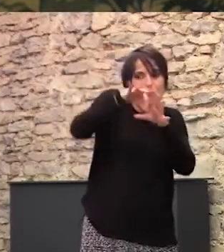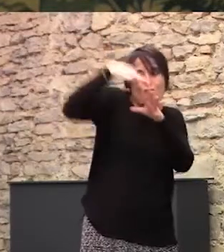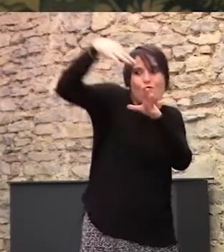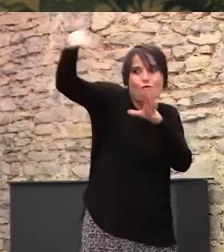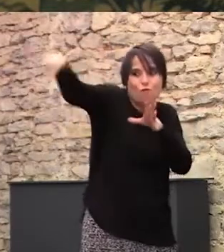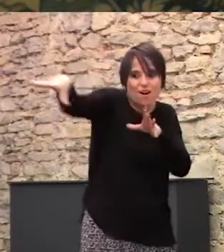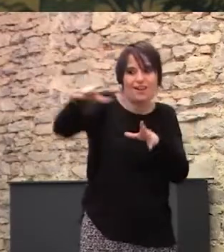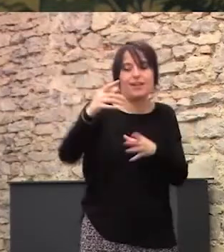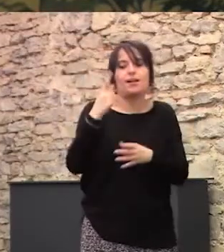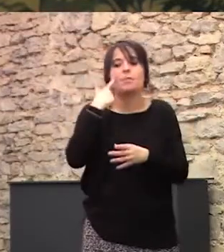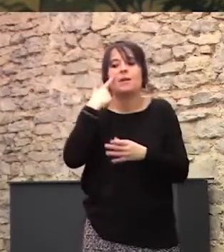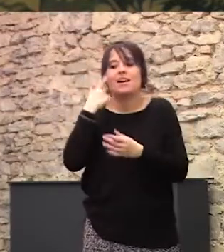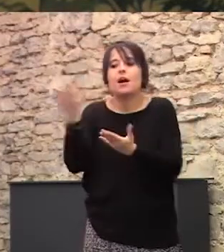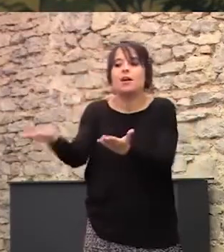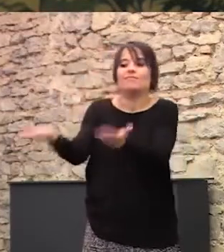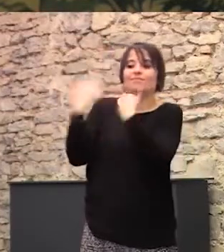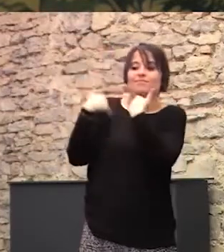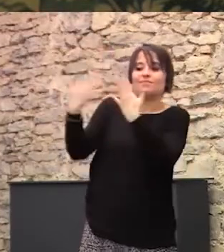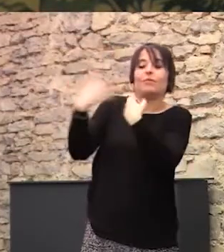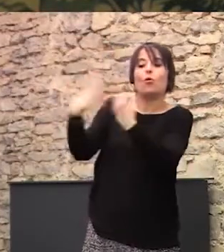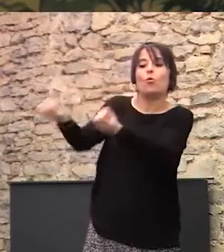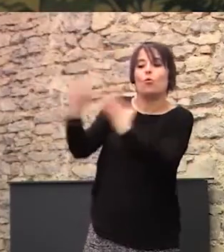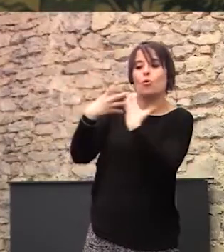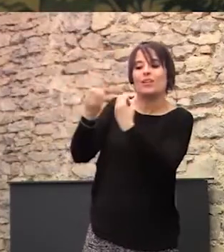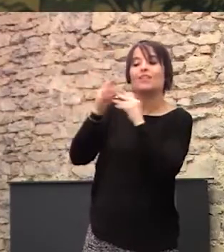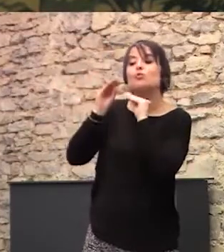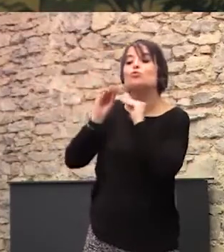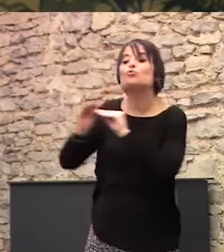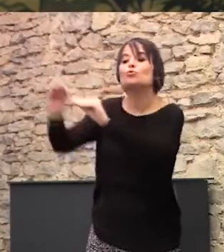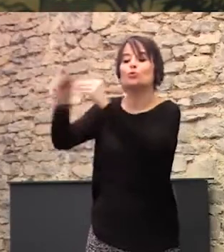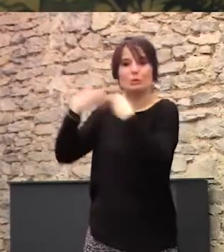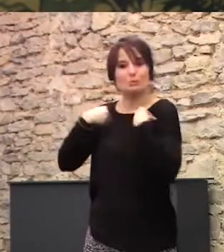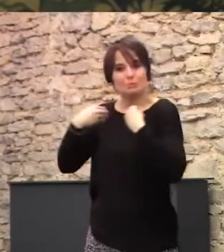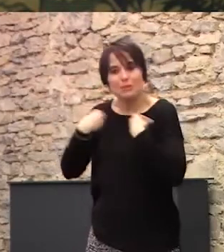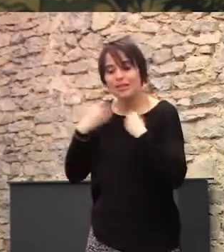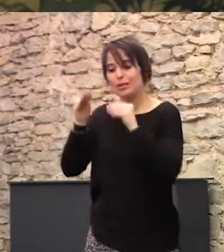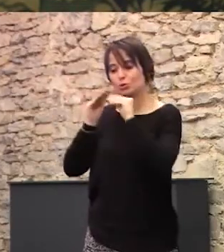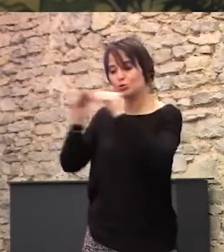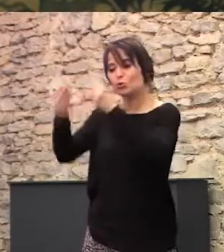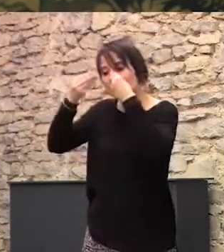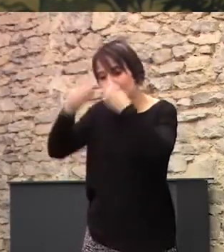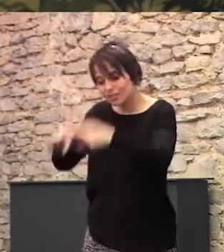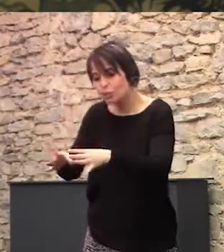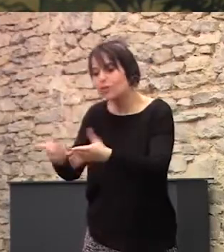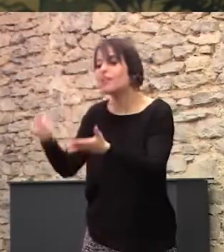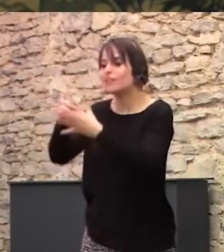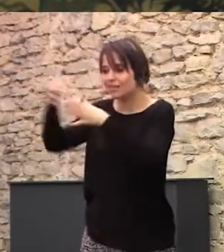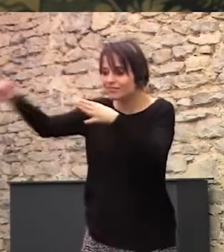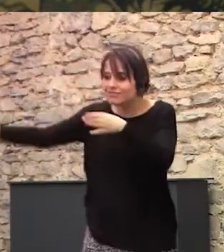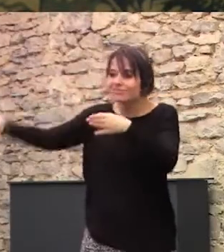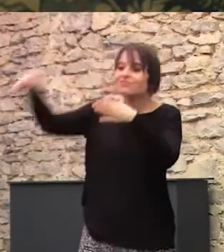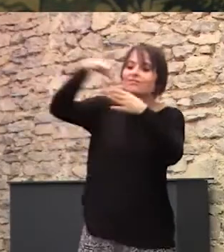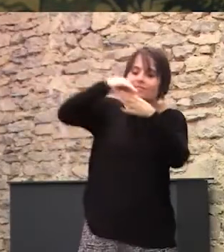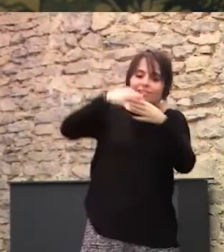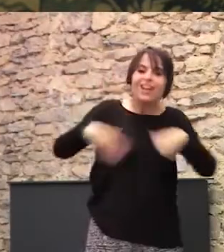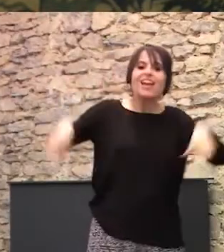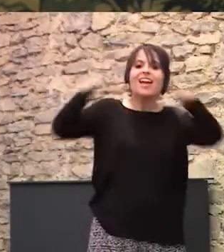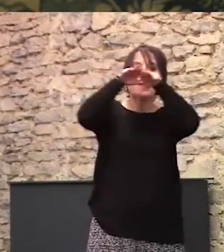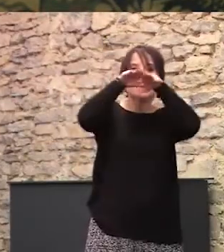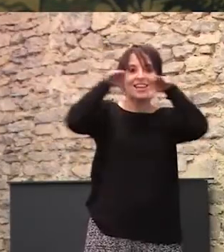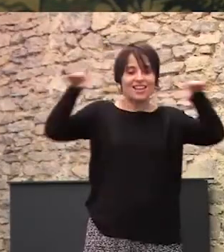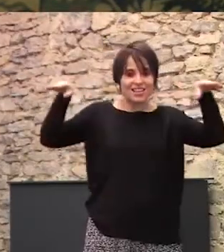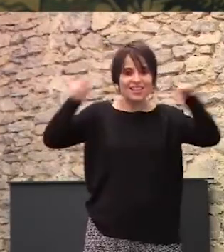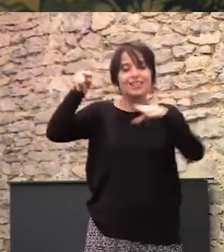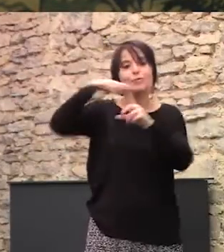de traer nuevas narrativas sobre sus propias vidas, sus historias, y recolocar un poco el equilibrio en